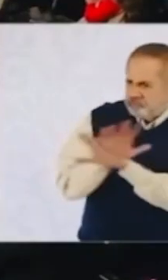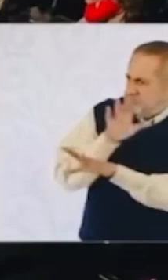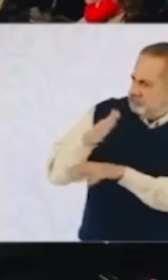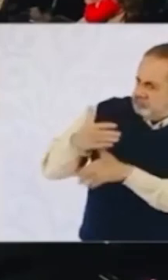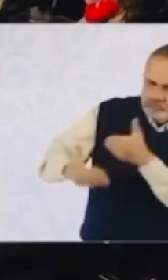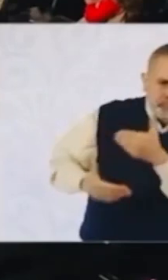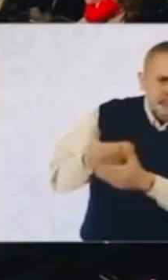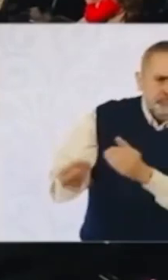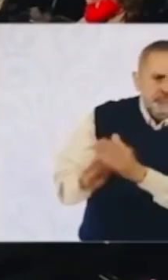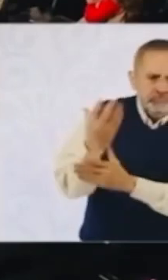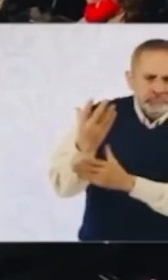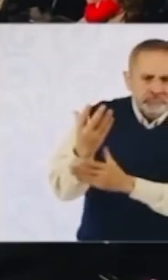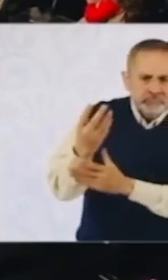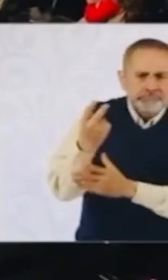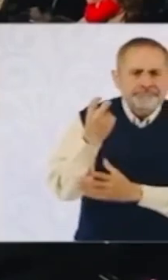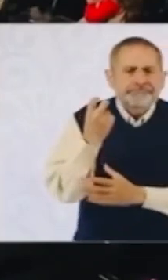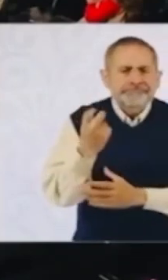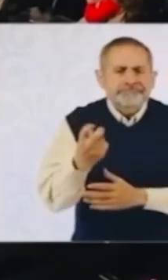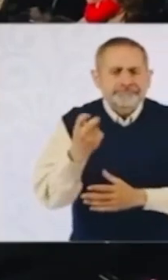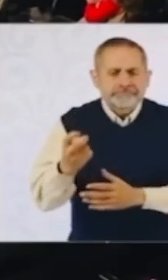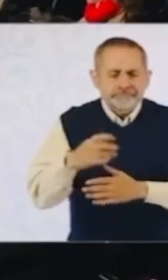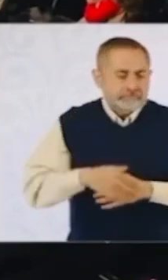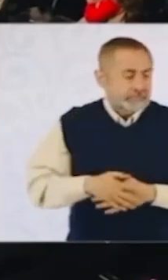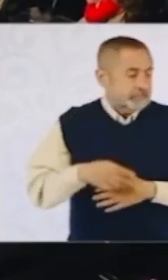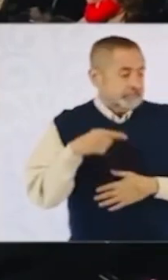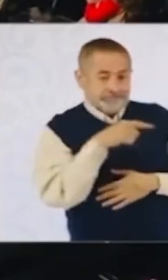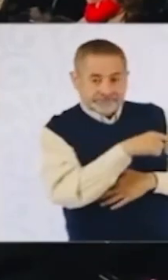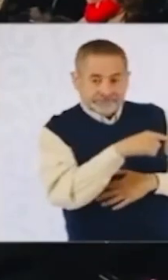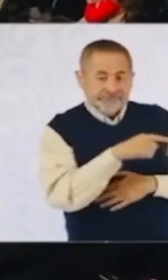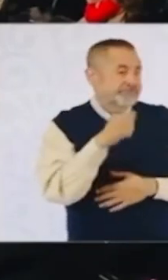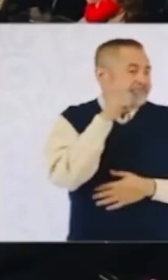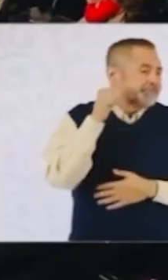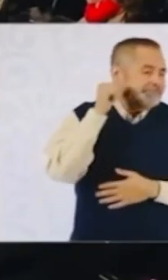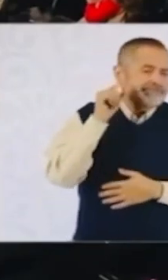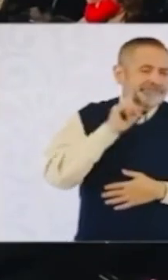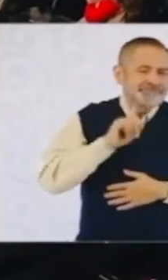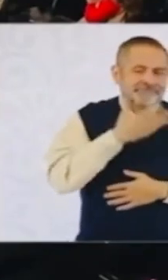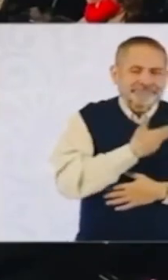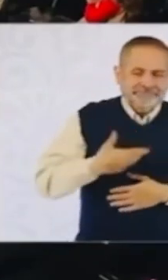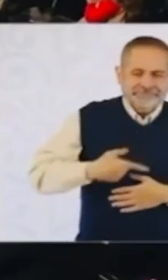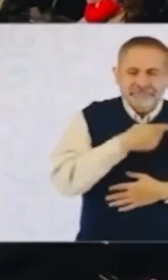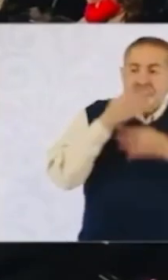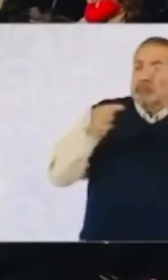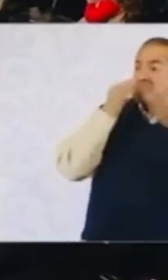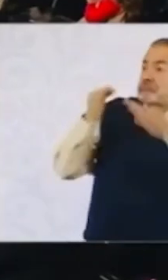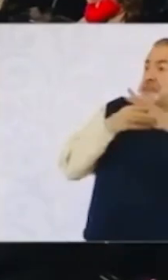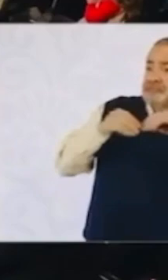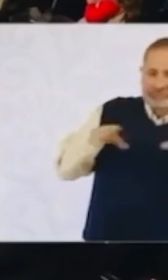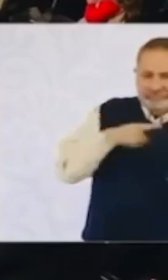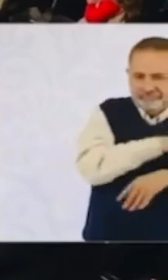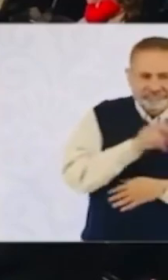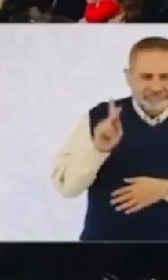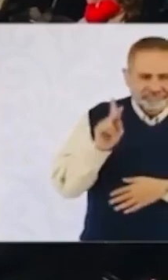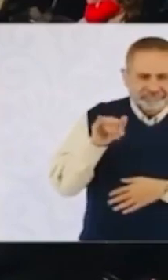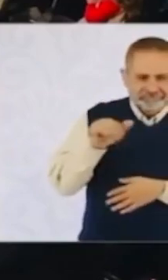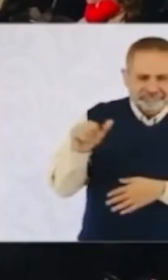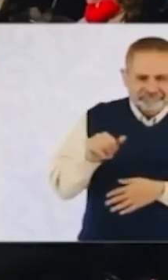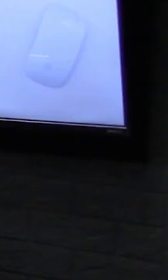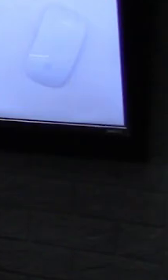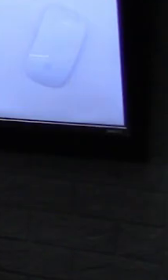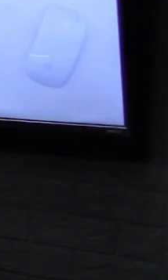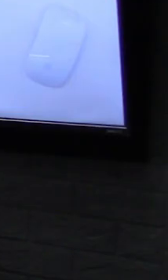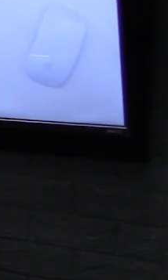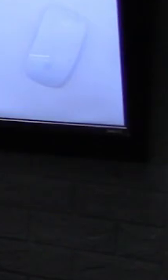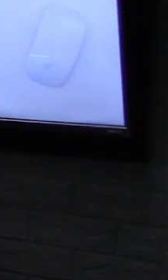ayer con su informe, pues el viejo régimen. Entonces, es falso que haya amenazas. Eso, lo que sí